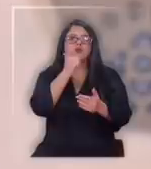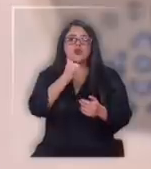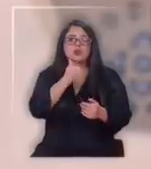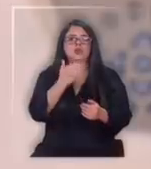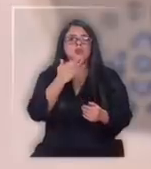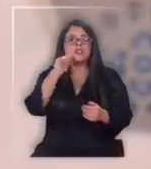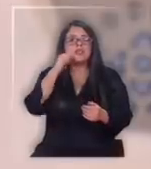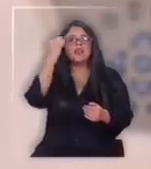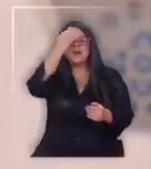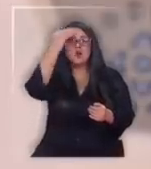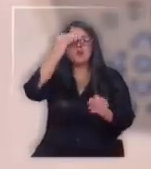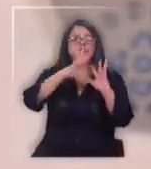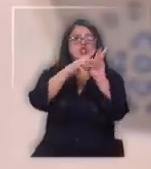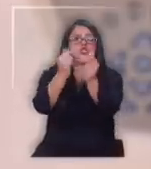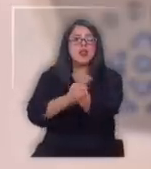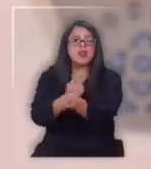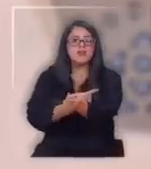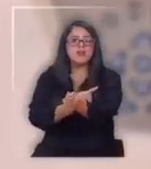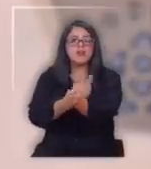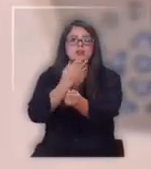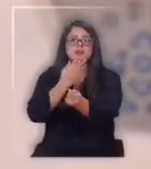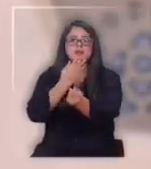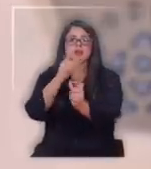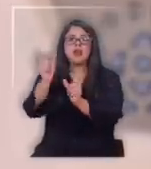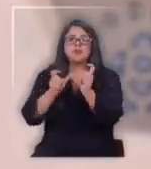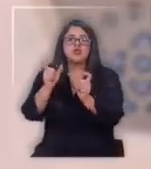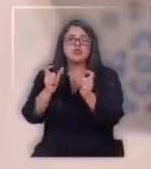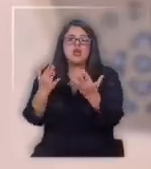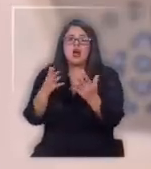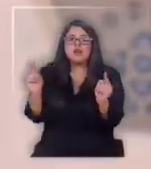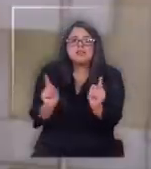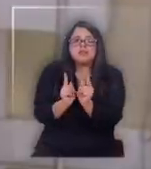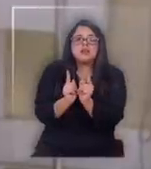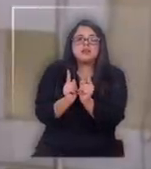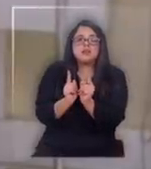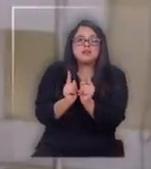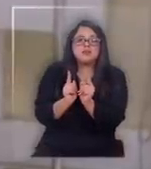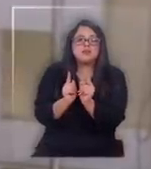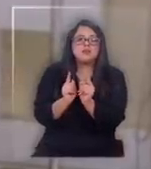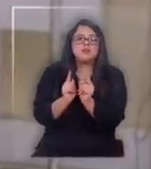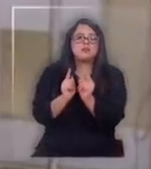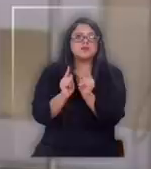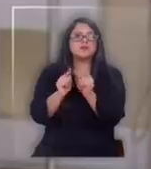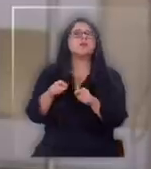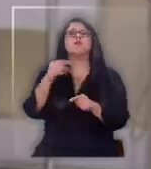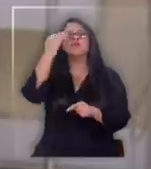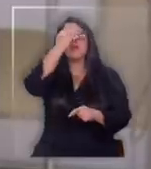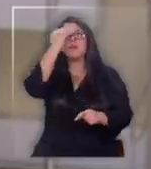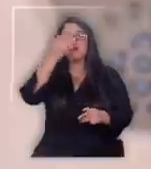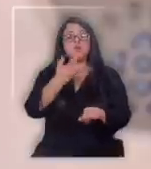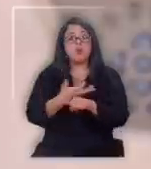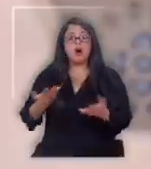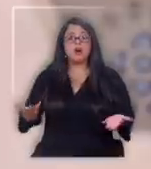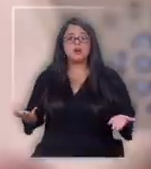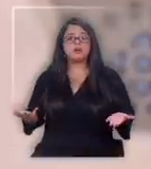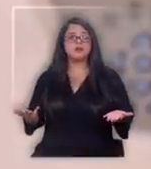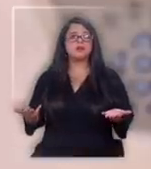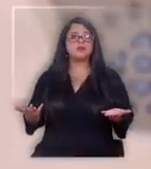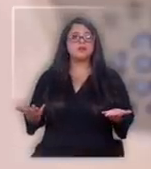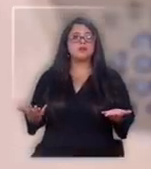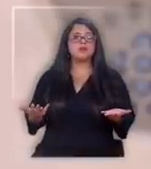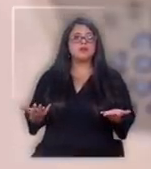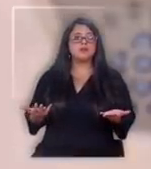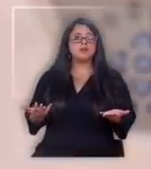tiene la preocupación de la familia, ya de los cercanos a uno, y que están constantemente preocupados. Usted tampoco los puede ver,